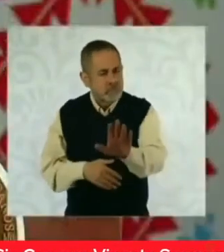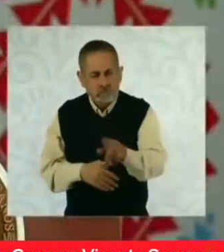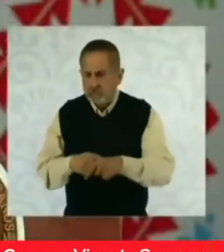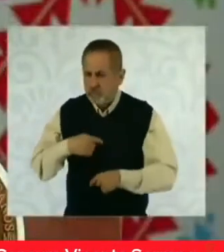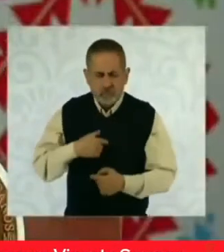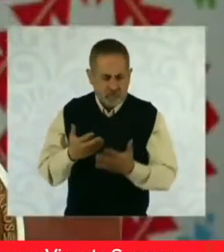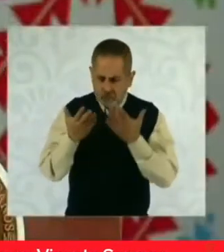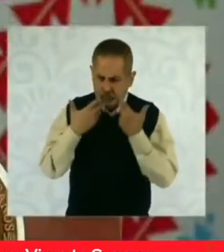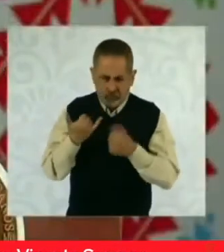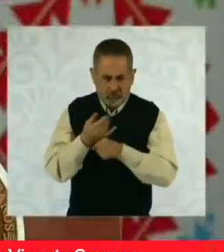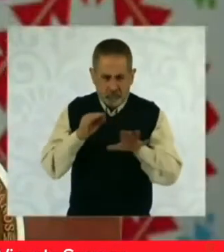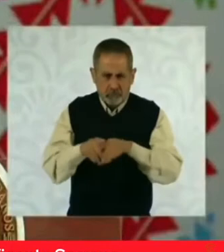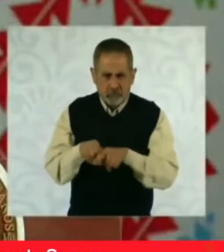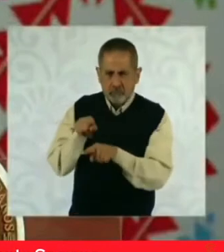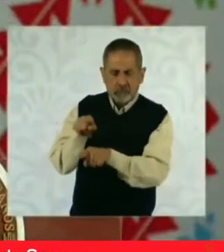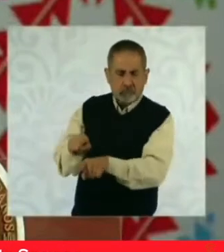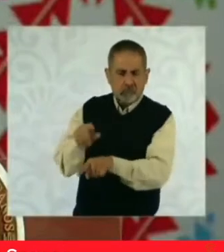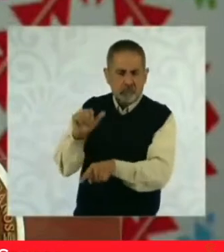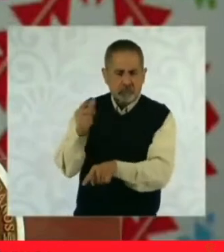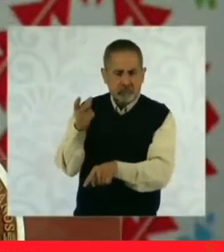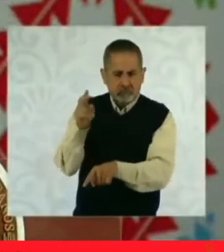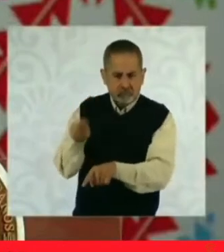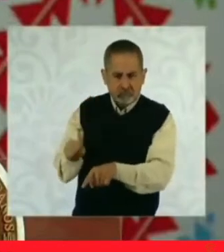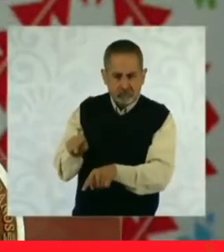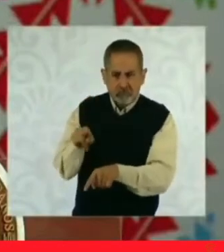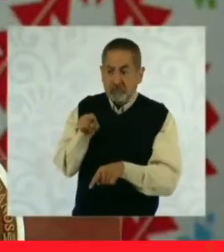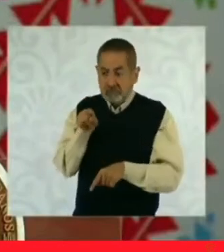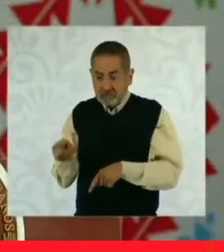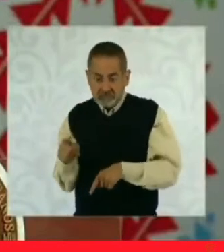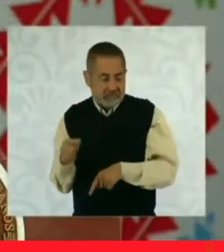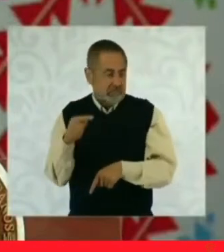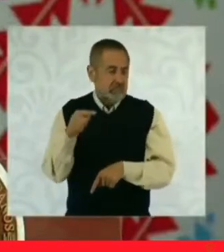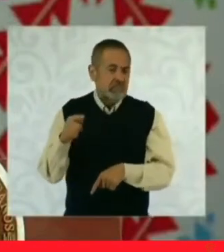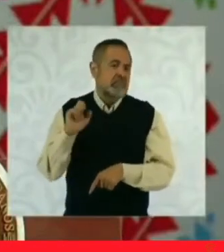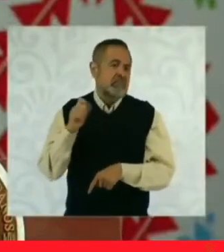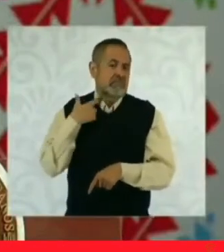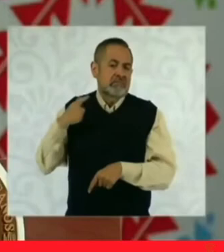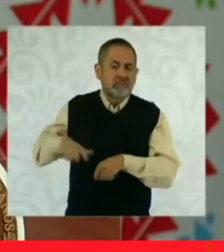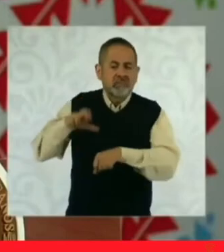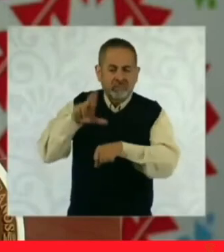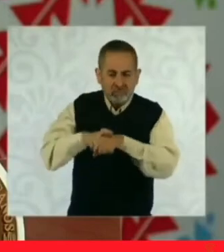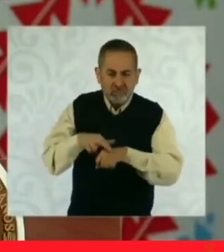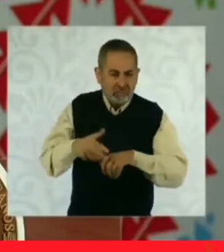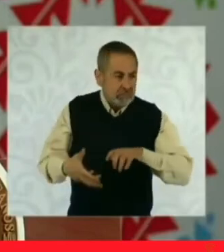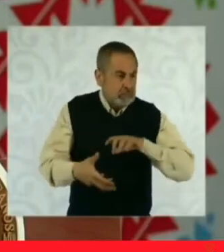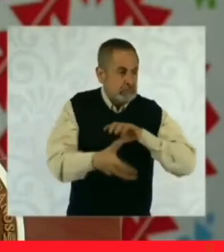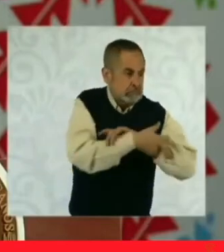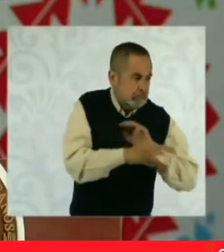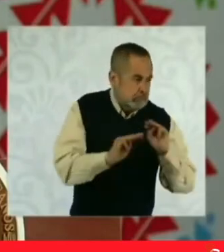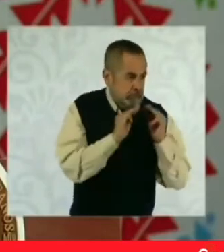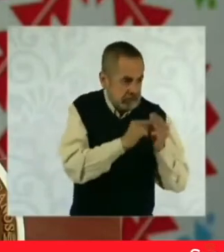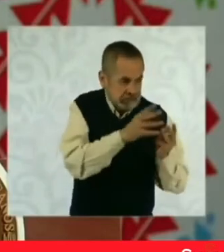cuando fue gobernador de Tabasco, haya hecho un acuerdo, ni lo creo tampoco.